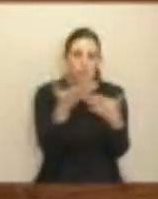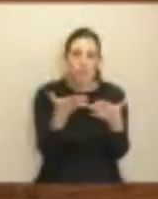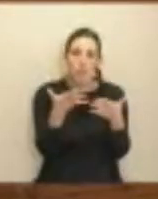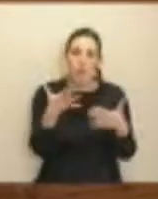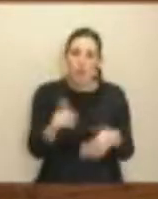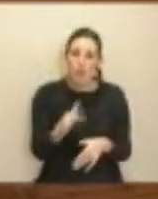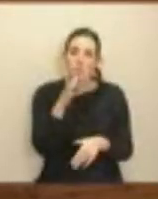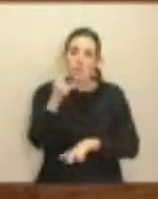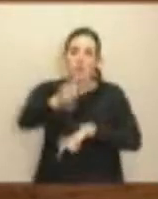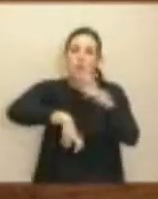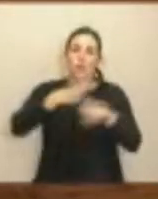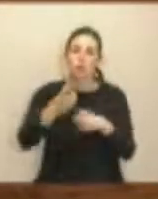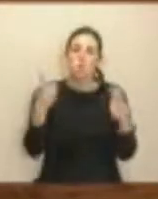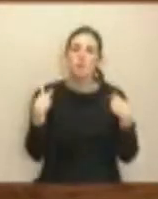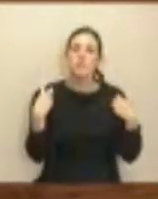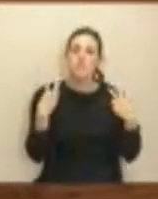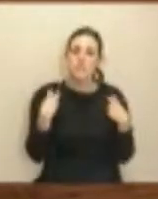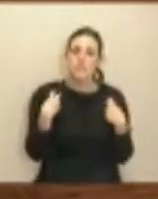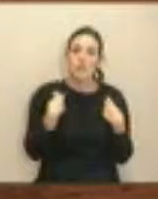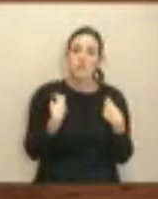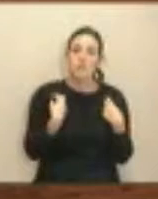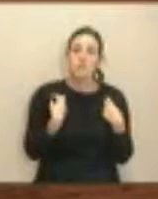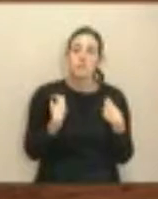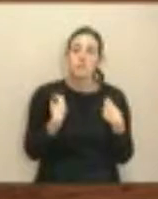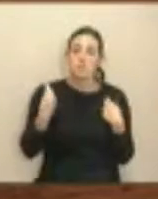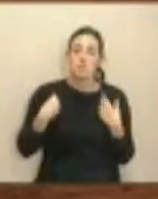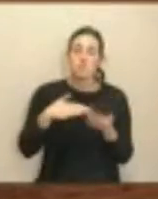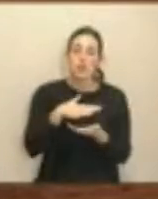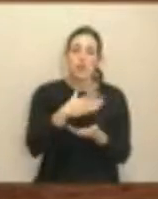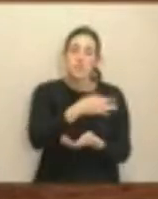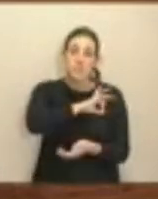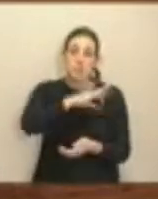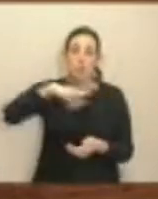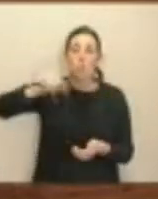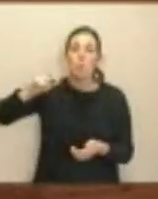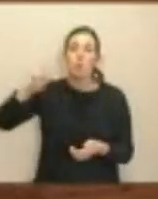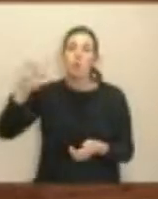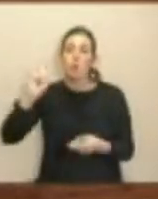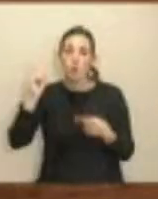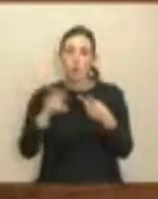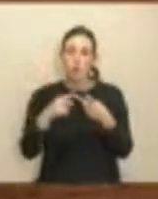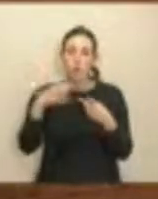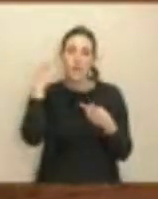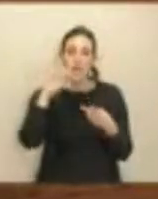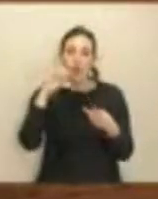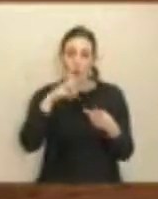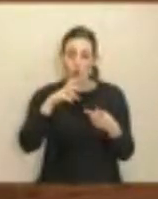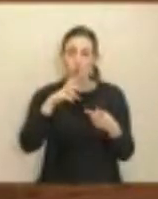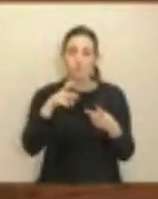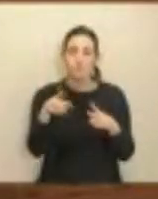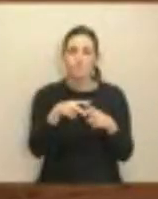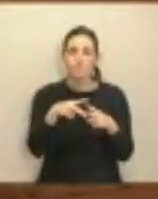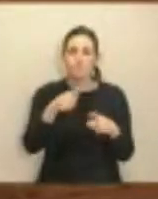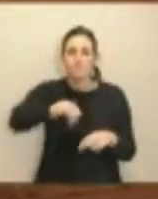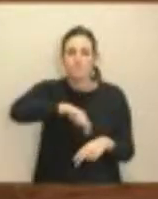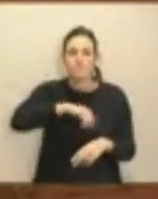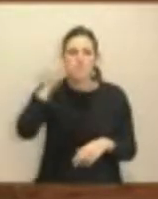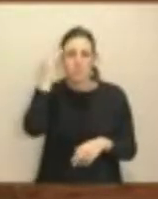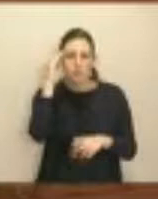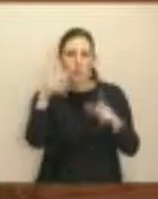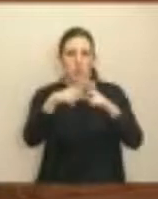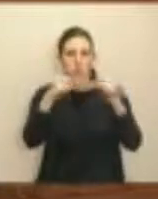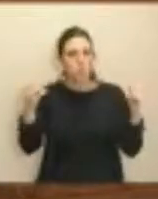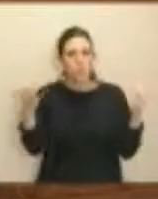la reforma fiscal que aborda el señor Montoro y el señor Rajoy, creíamos que Asturias la tenía